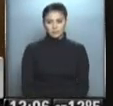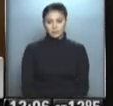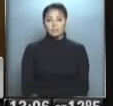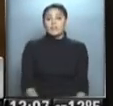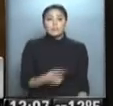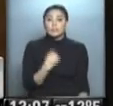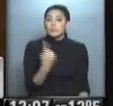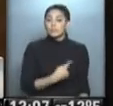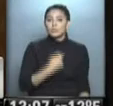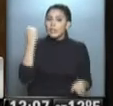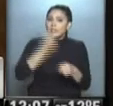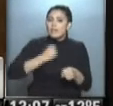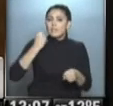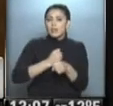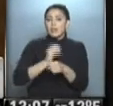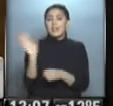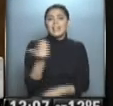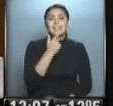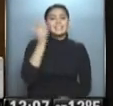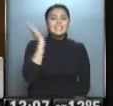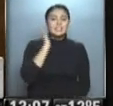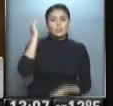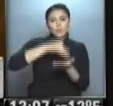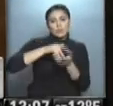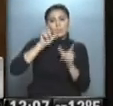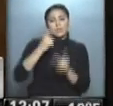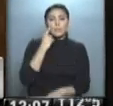Y nosotros trabajamos para que los 16 millones de bonaerenses